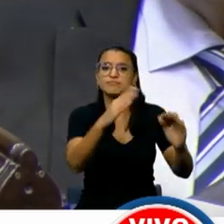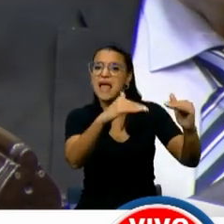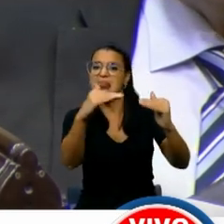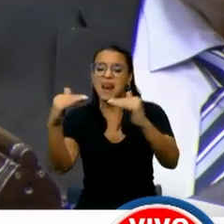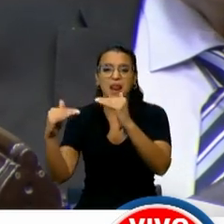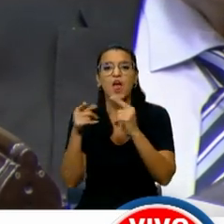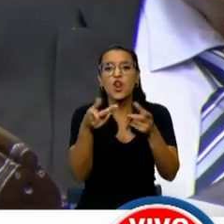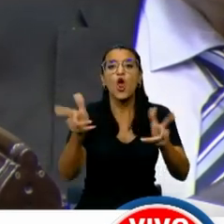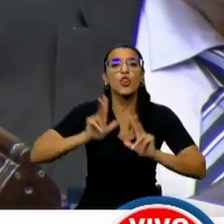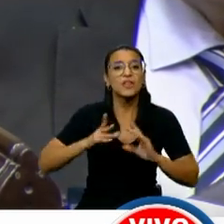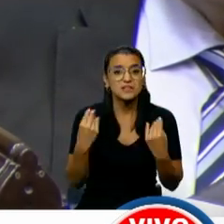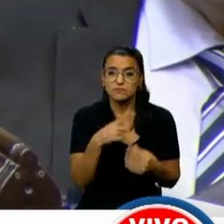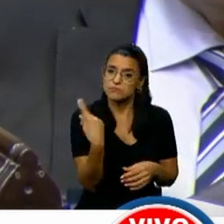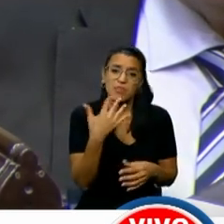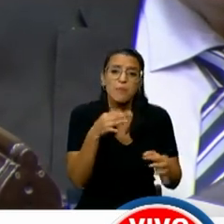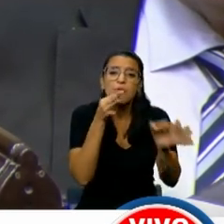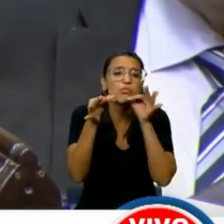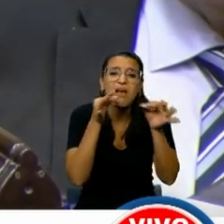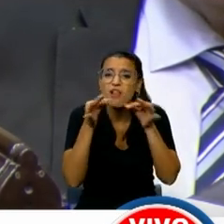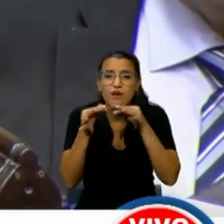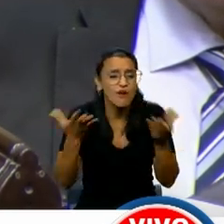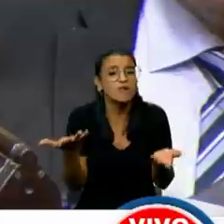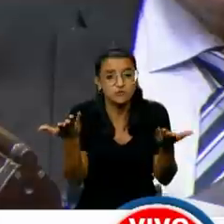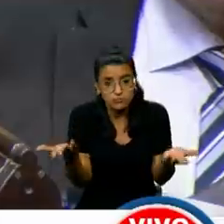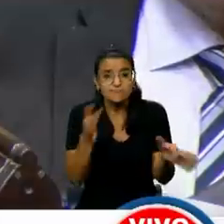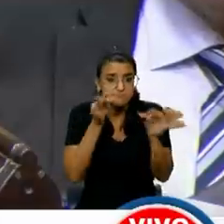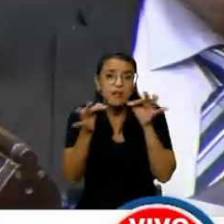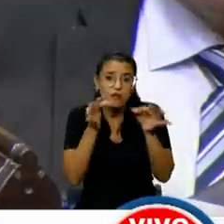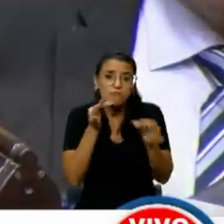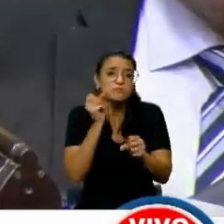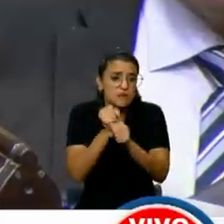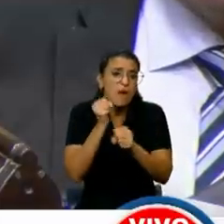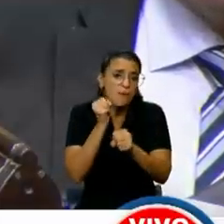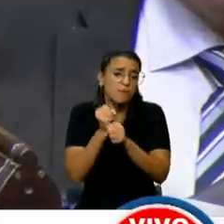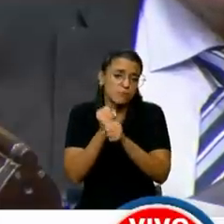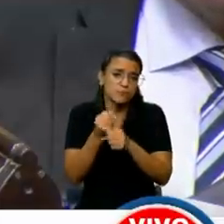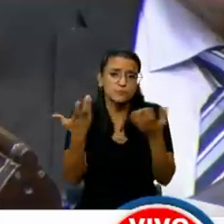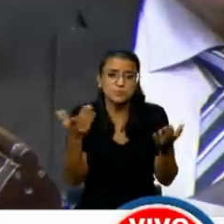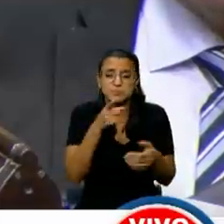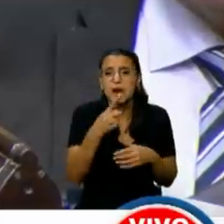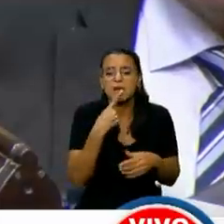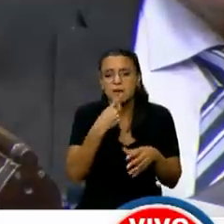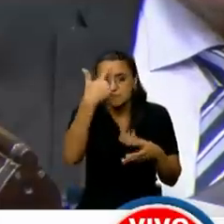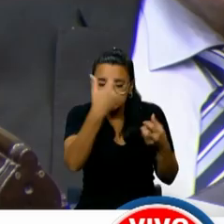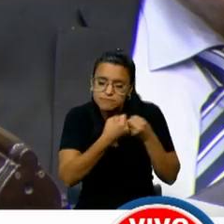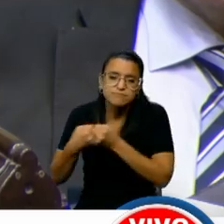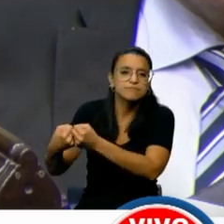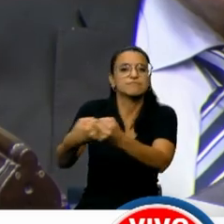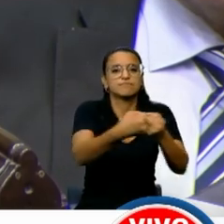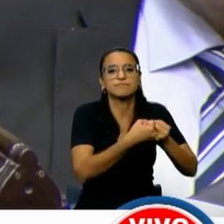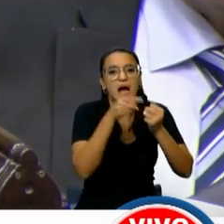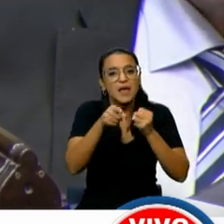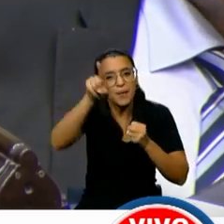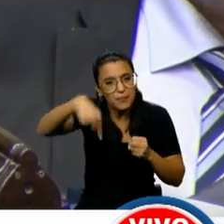algo nos está diciendo que tenemos que dialogar pues entonces dialoguemos y trabajemos para lograr esos consensos amplios que nos